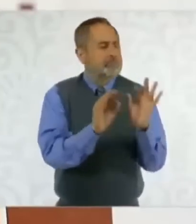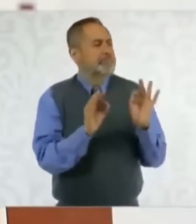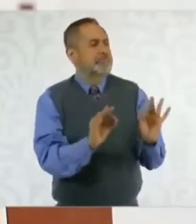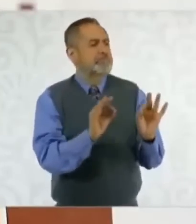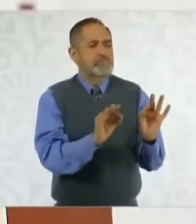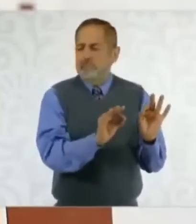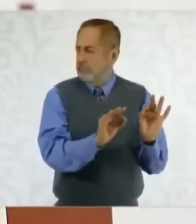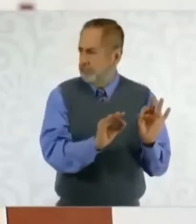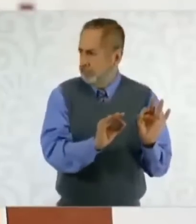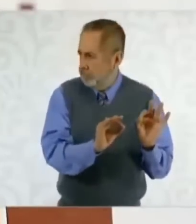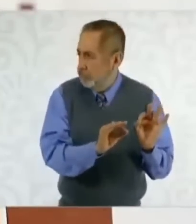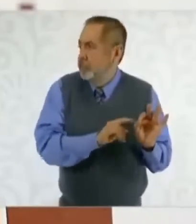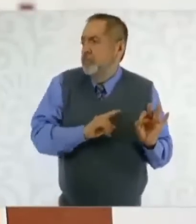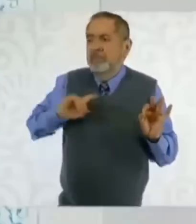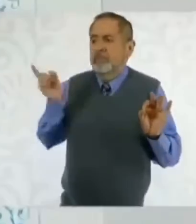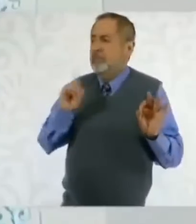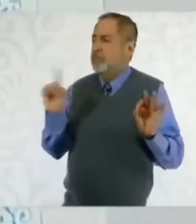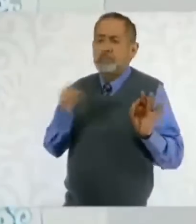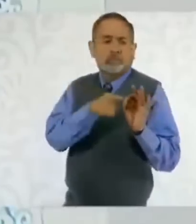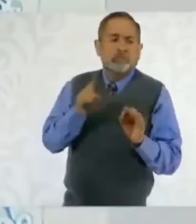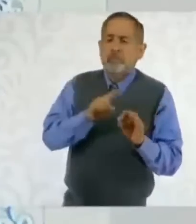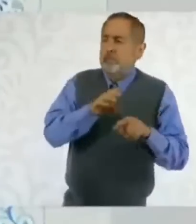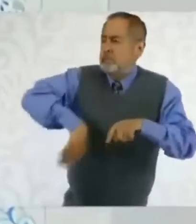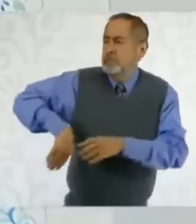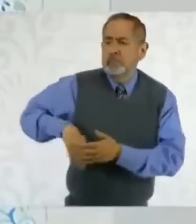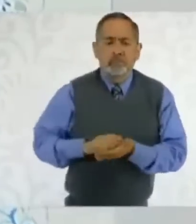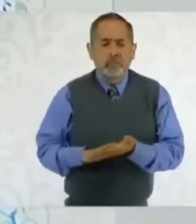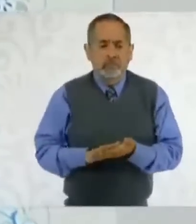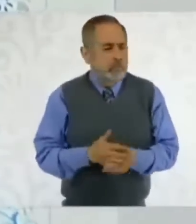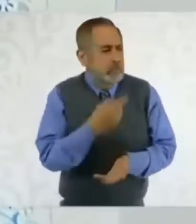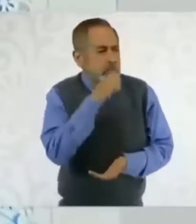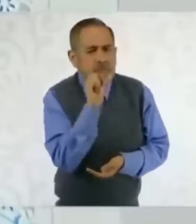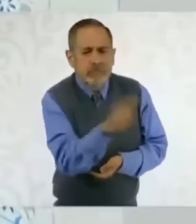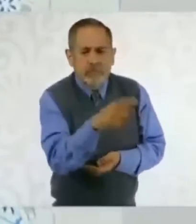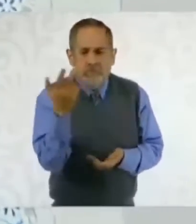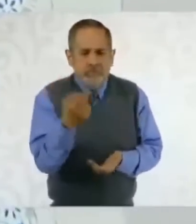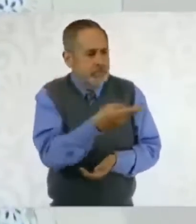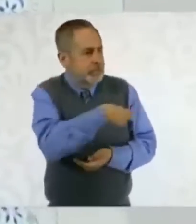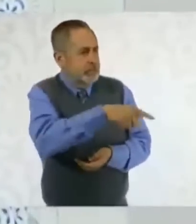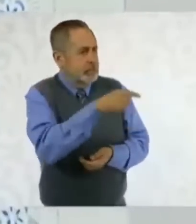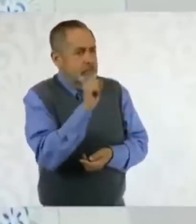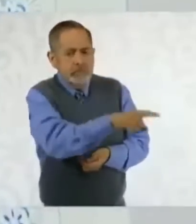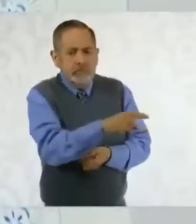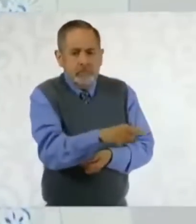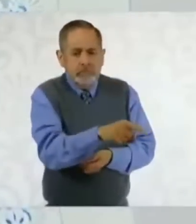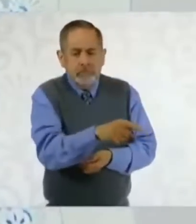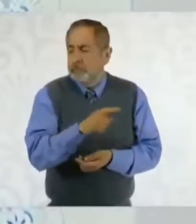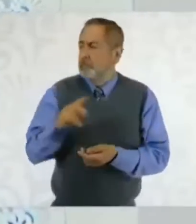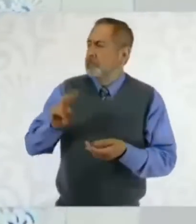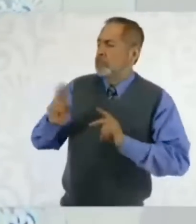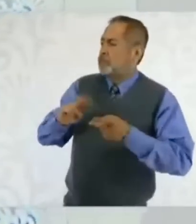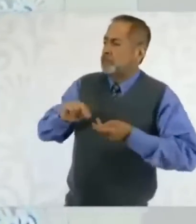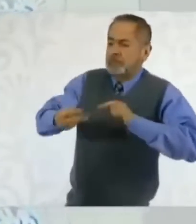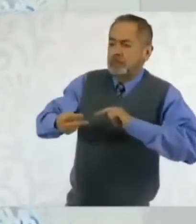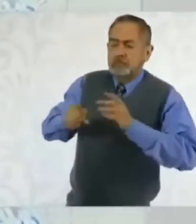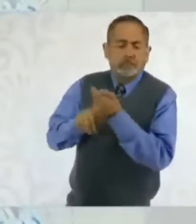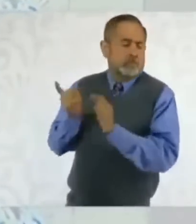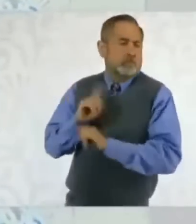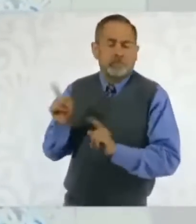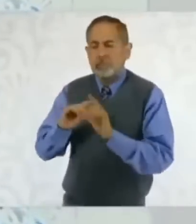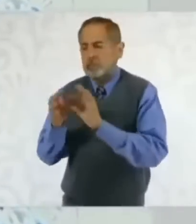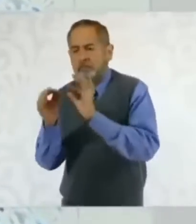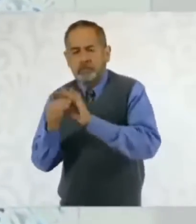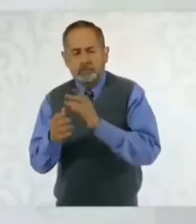O sea, es una modificación de ellos mismos, con la que ahora están en contra.